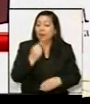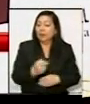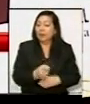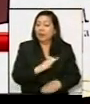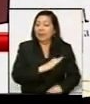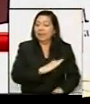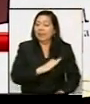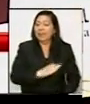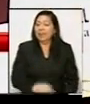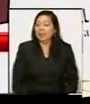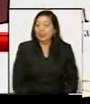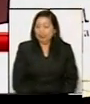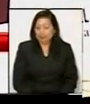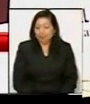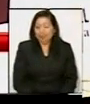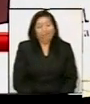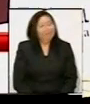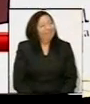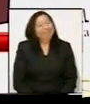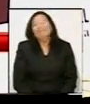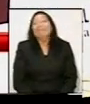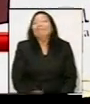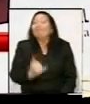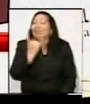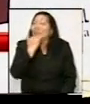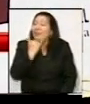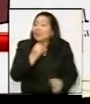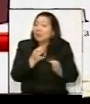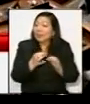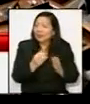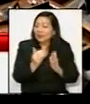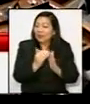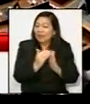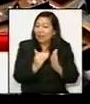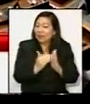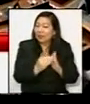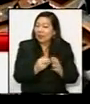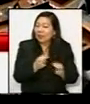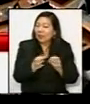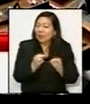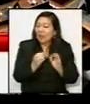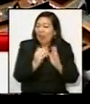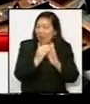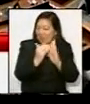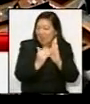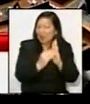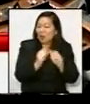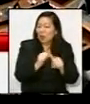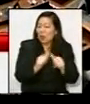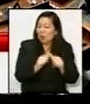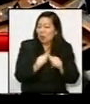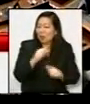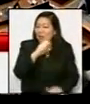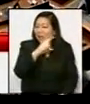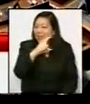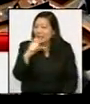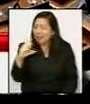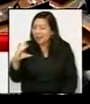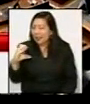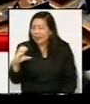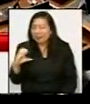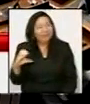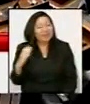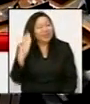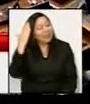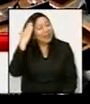fiscal hay un error en la interpretación del artículo 100 la propuesta que viene la comisión no le da